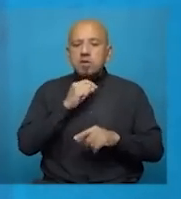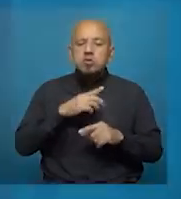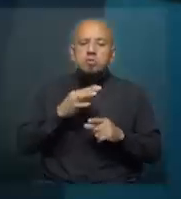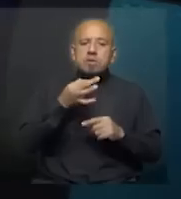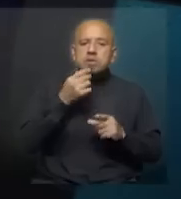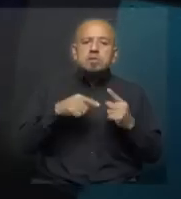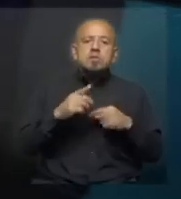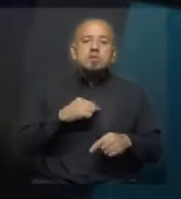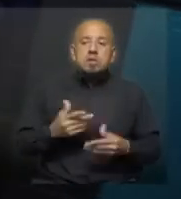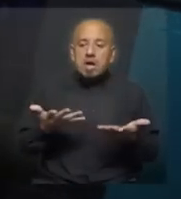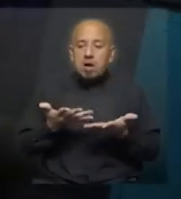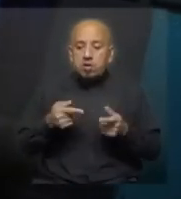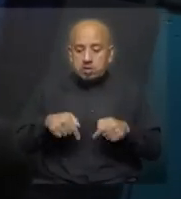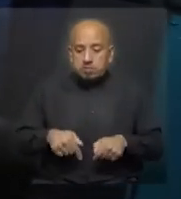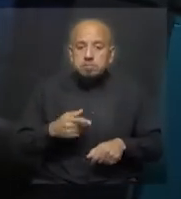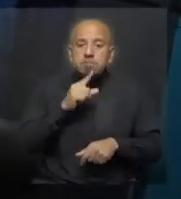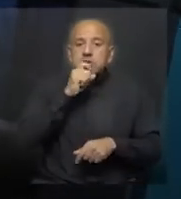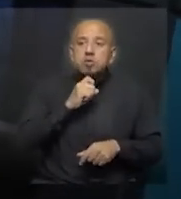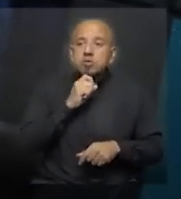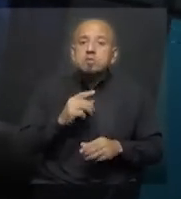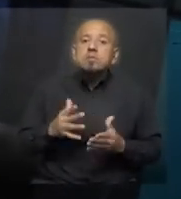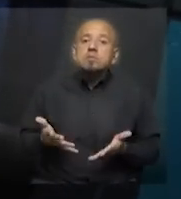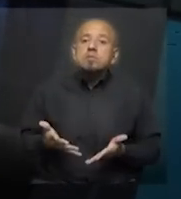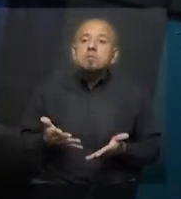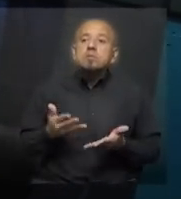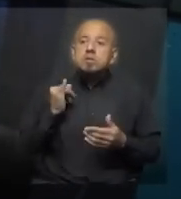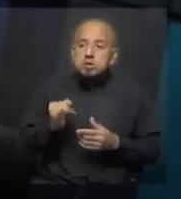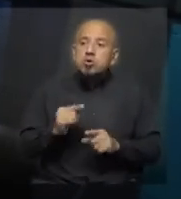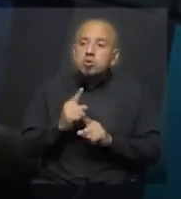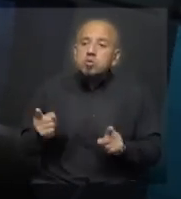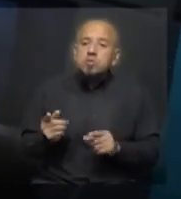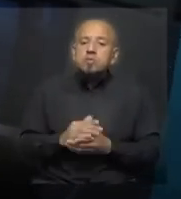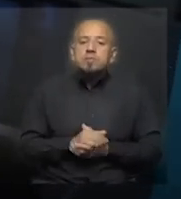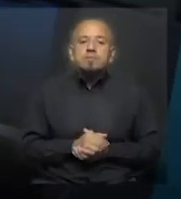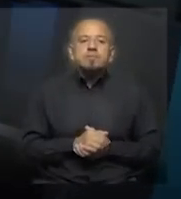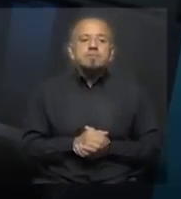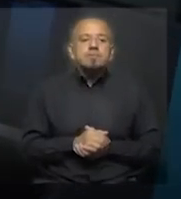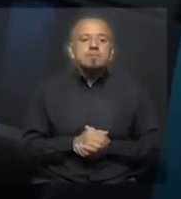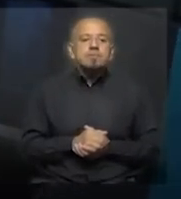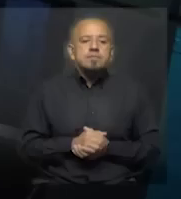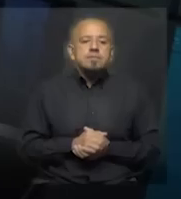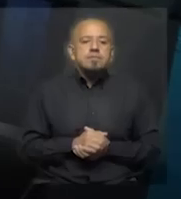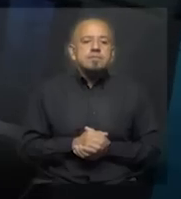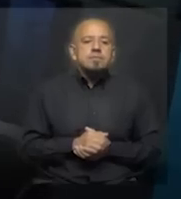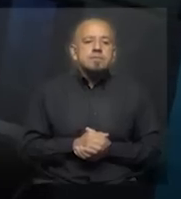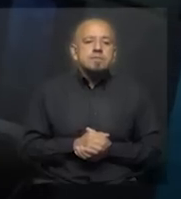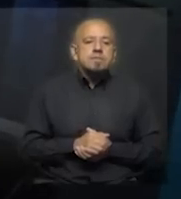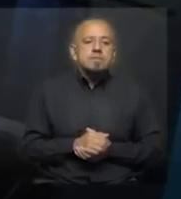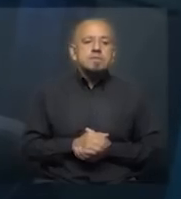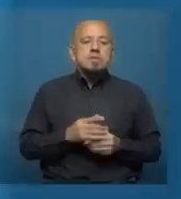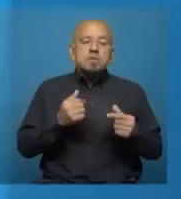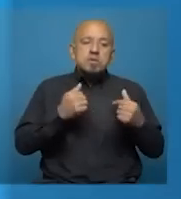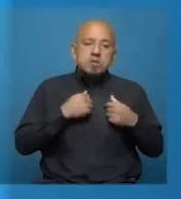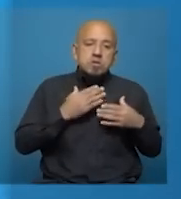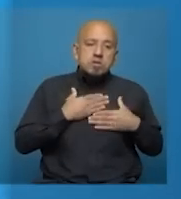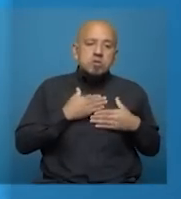decisión. Estamos en el mes de marzo. Sí. ¿Va a ser precandidato Vergara o no? A ver, la fuerza política